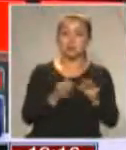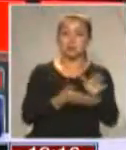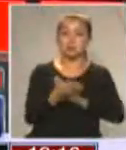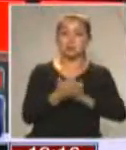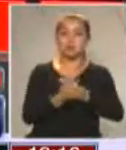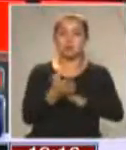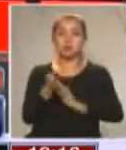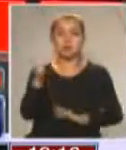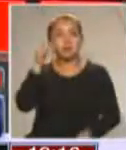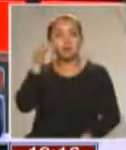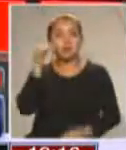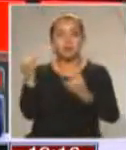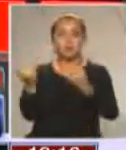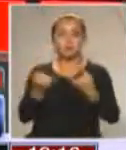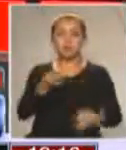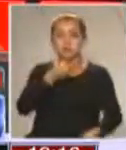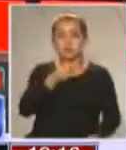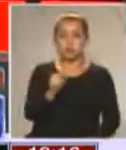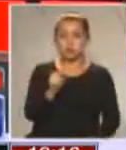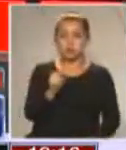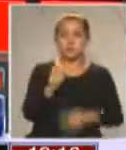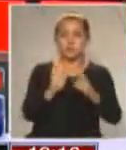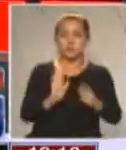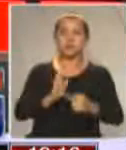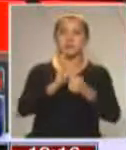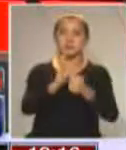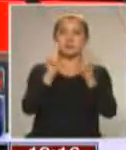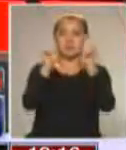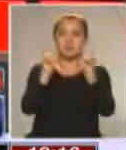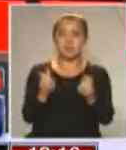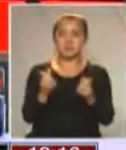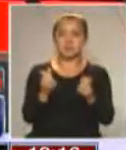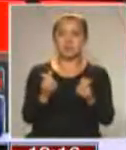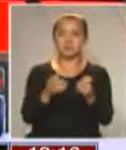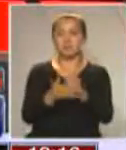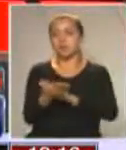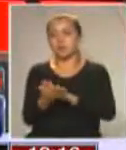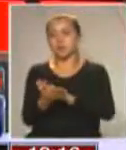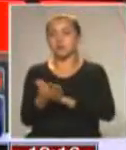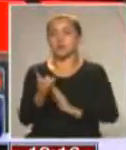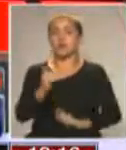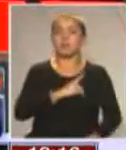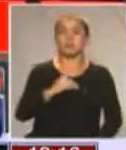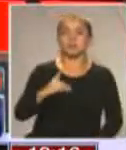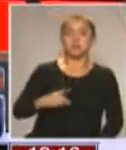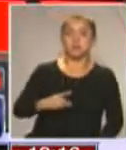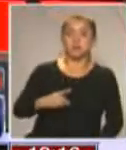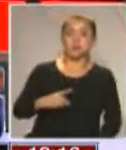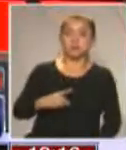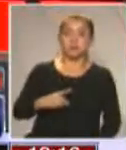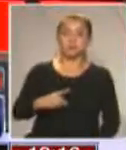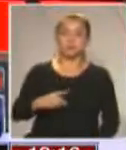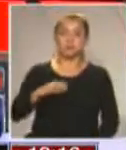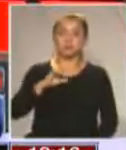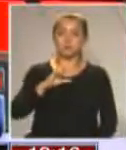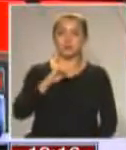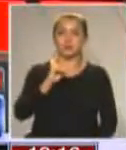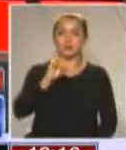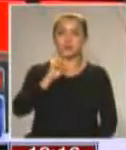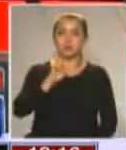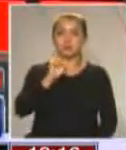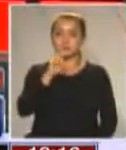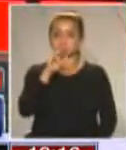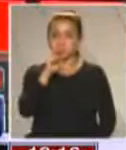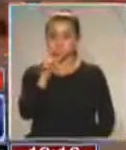escuchábamos en el informe recientemente que presentaba este tema, hace alusión, por ejemplo, al diputado Edwards, él plantea y